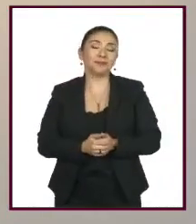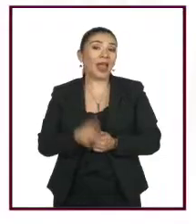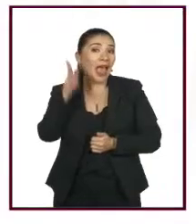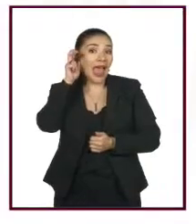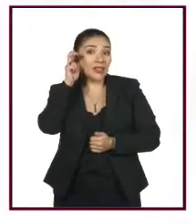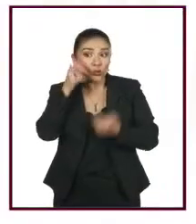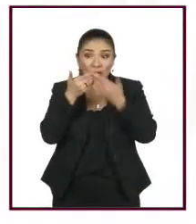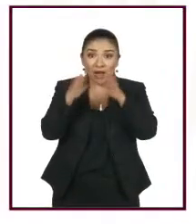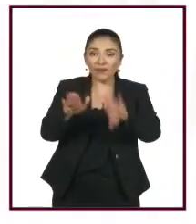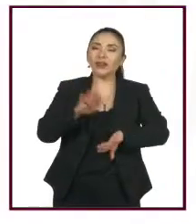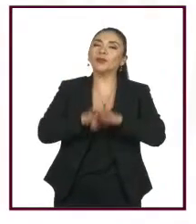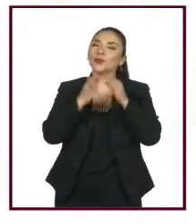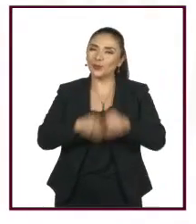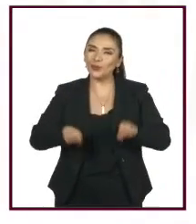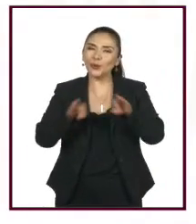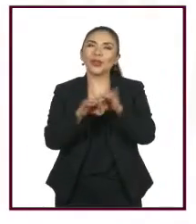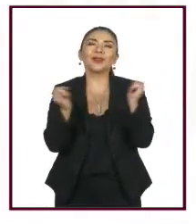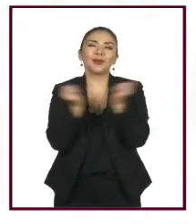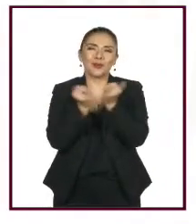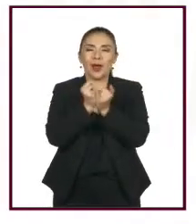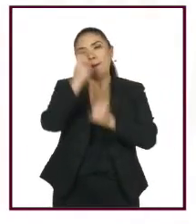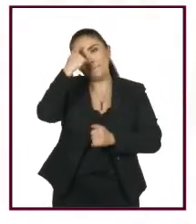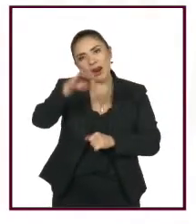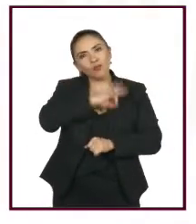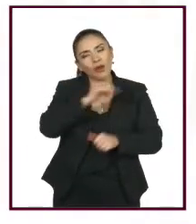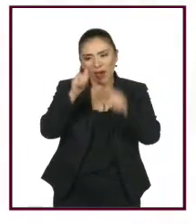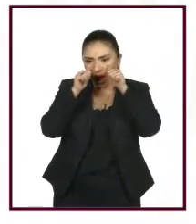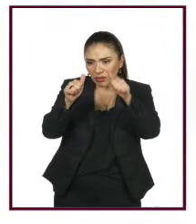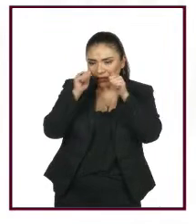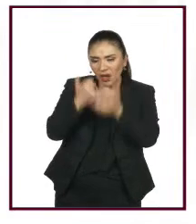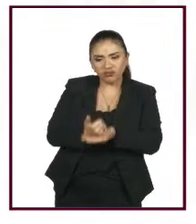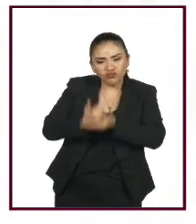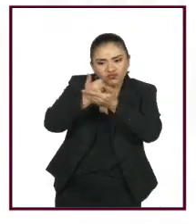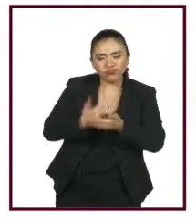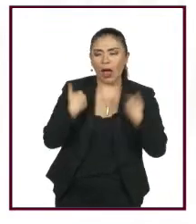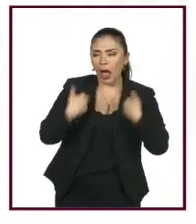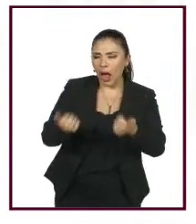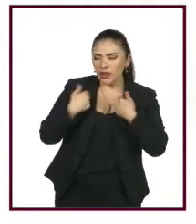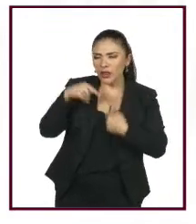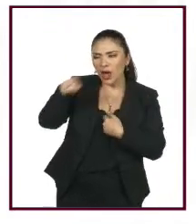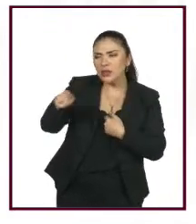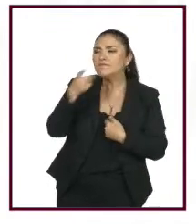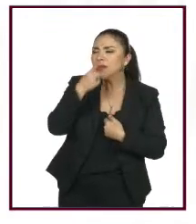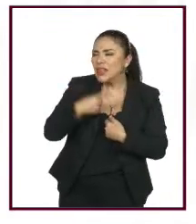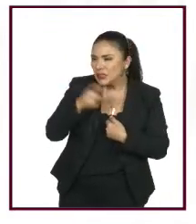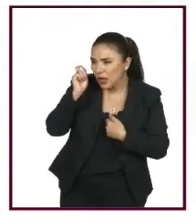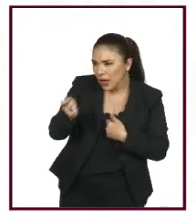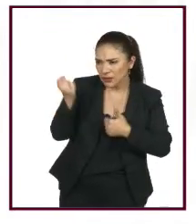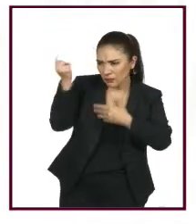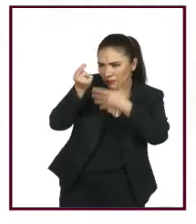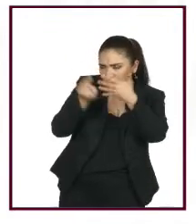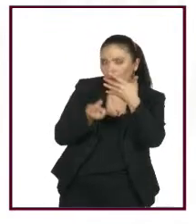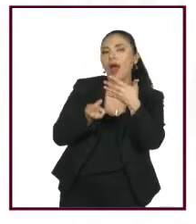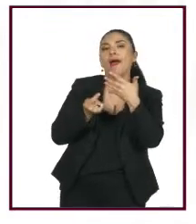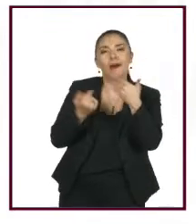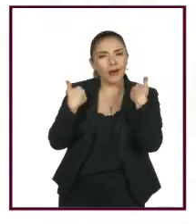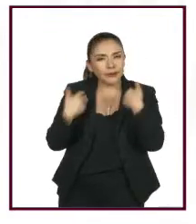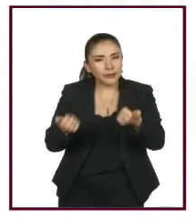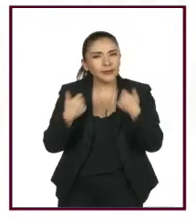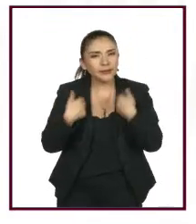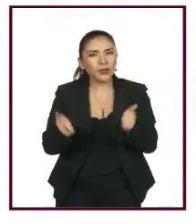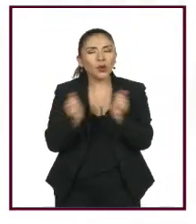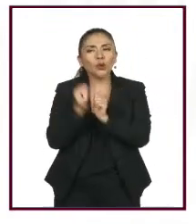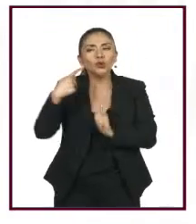es muy importante también para atender, comprender lo que la otra persona está diciendo, captando